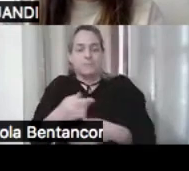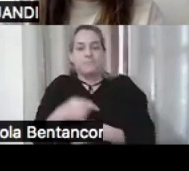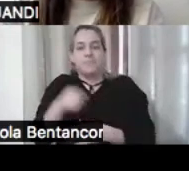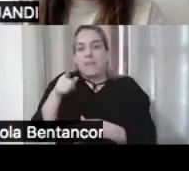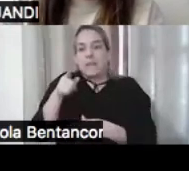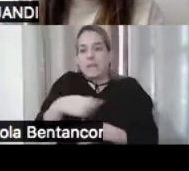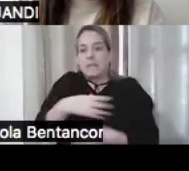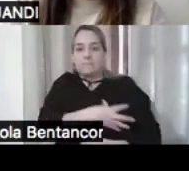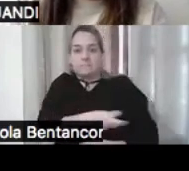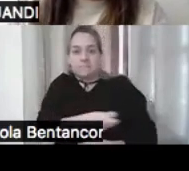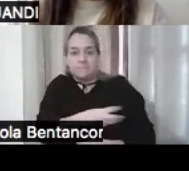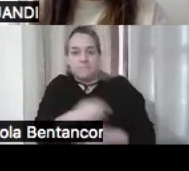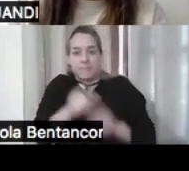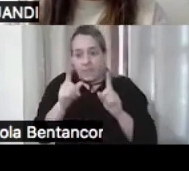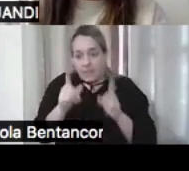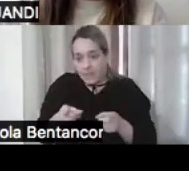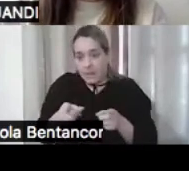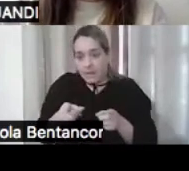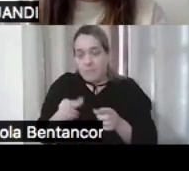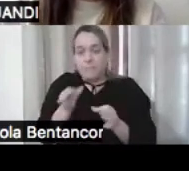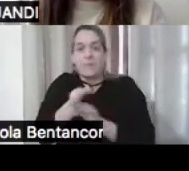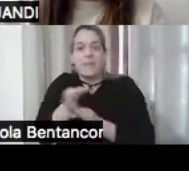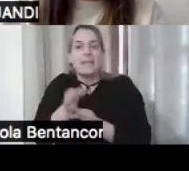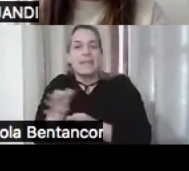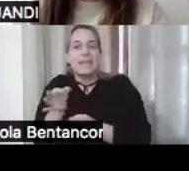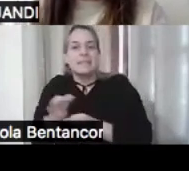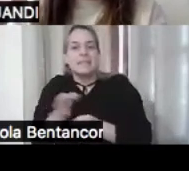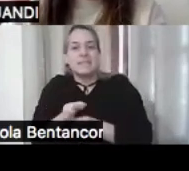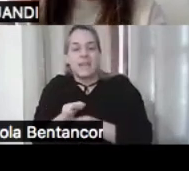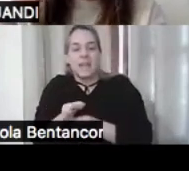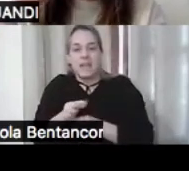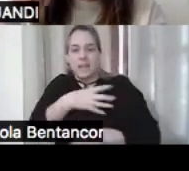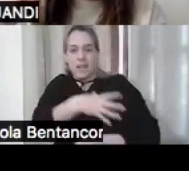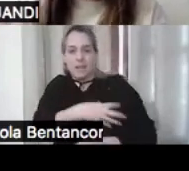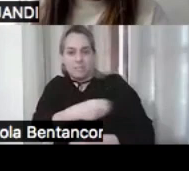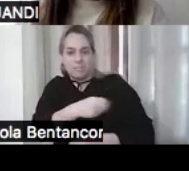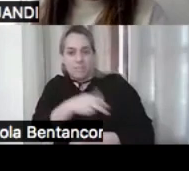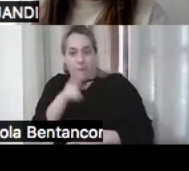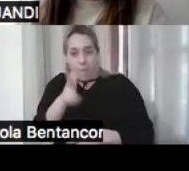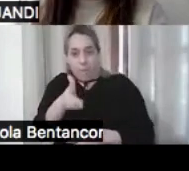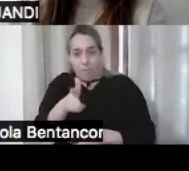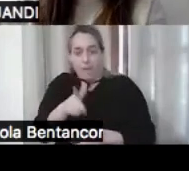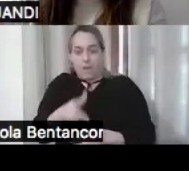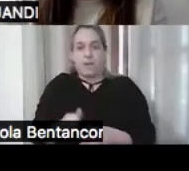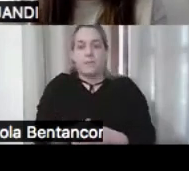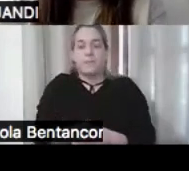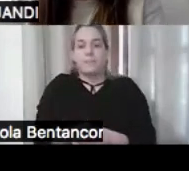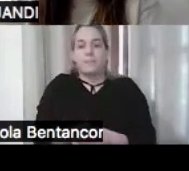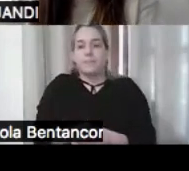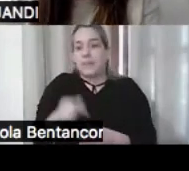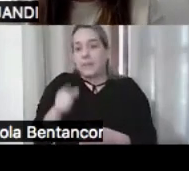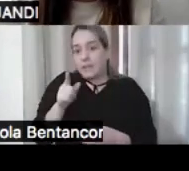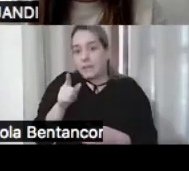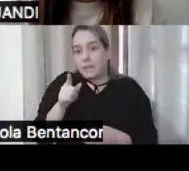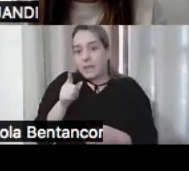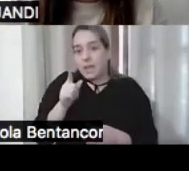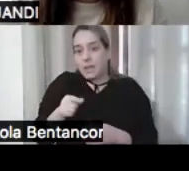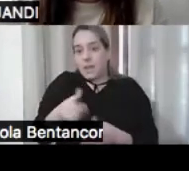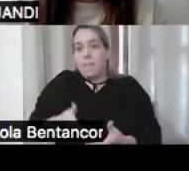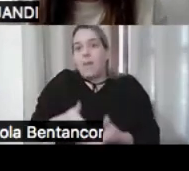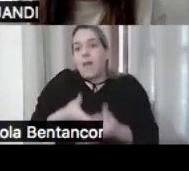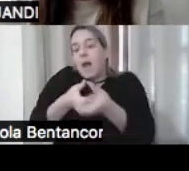integración sensorial, además de ser asesora en lactancia humana y consultora en porteo